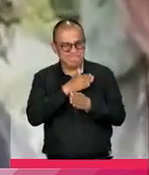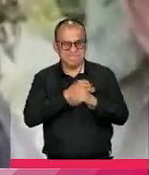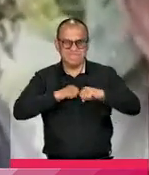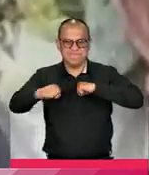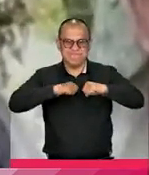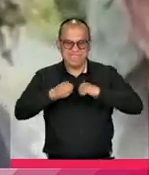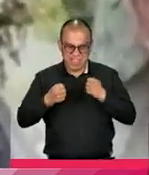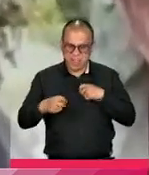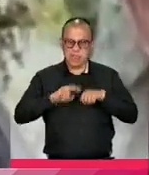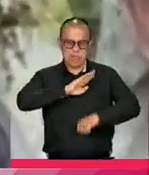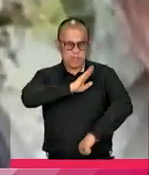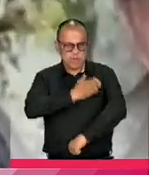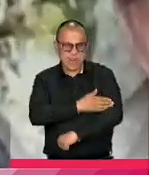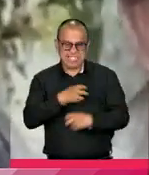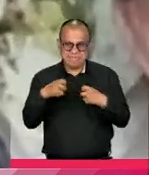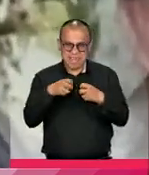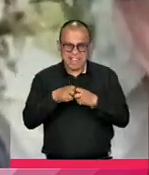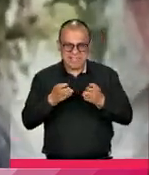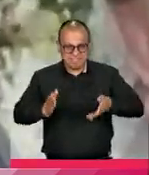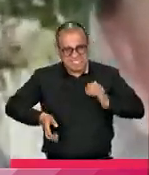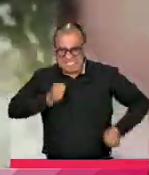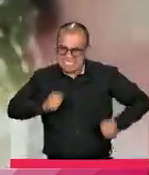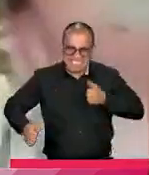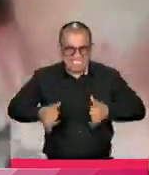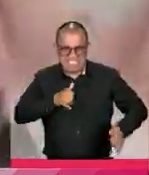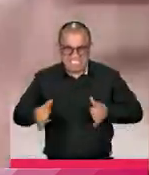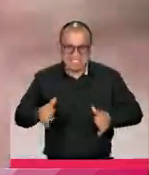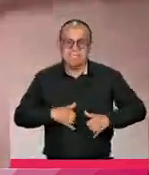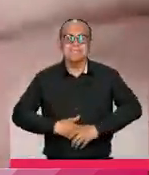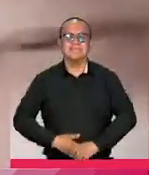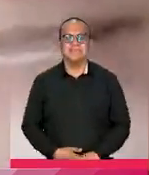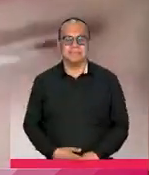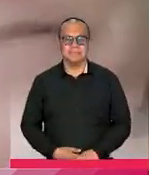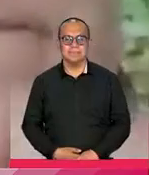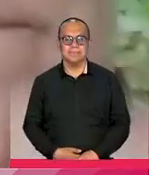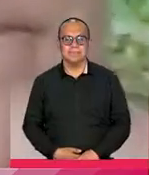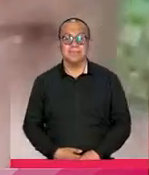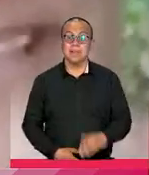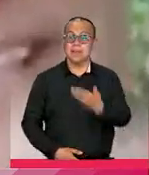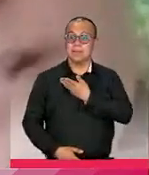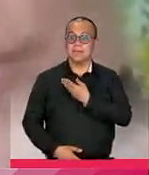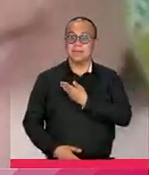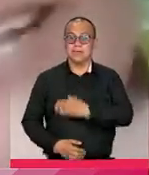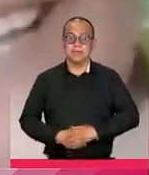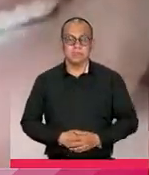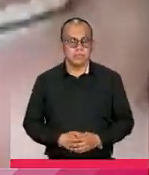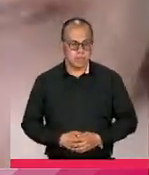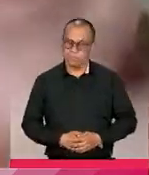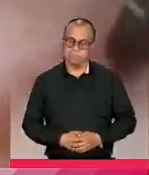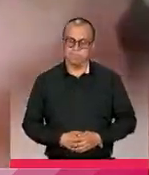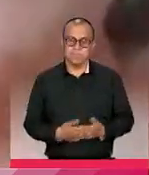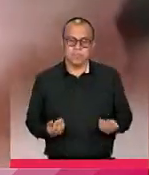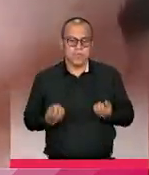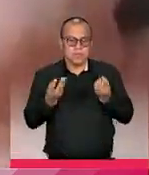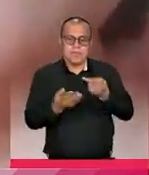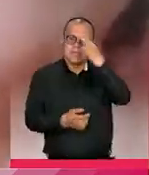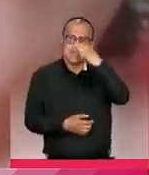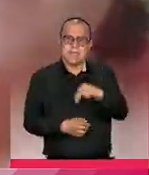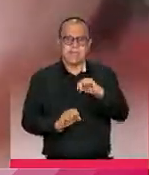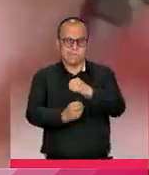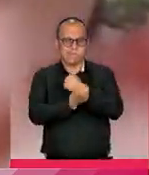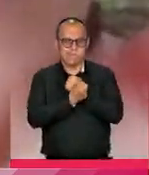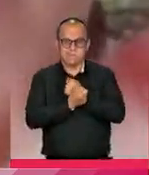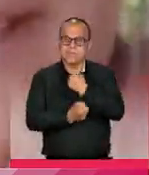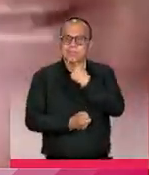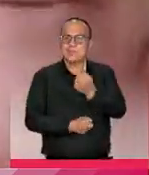que le dé fuerzas para esas piernas para seguir adelante. Y pues, no, que decirle a mi hijo que lo amamos,